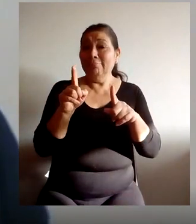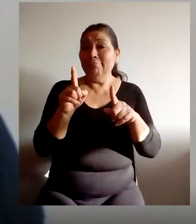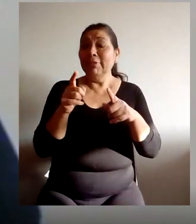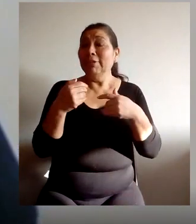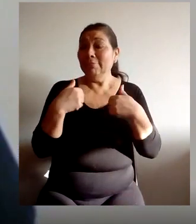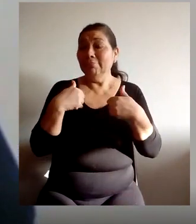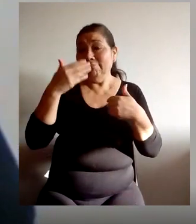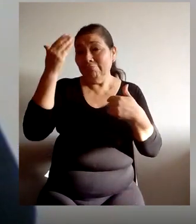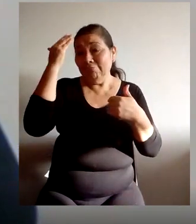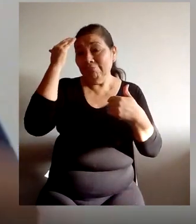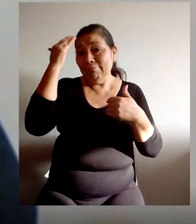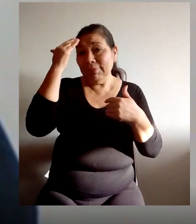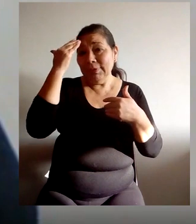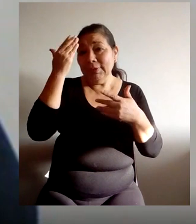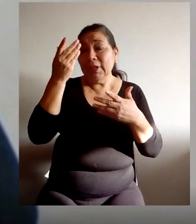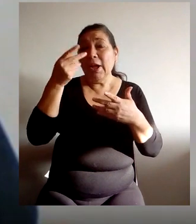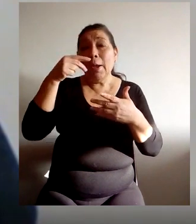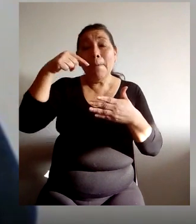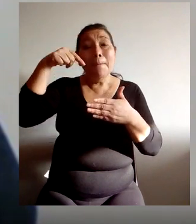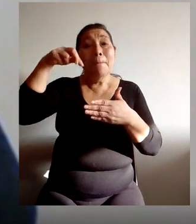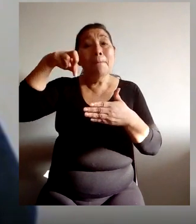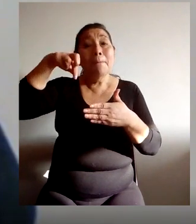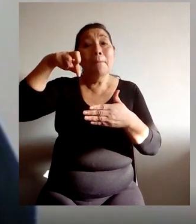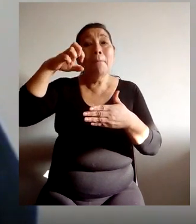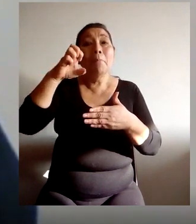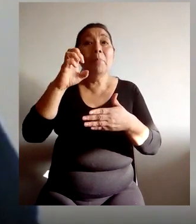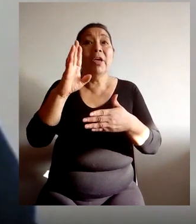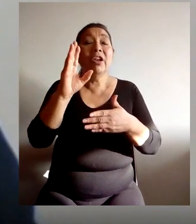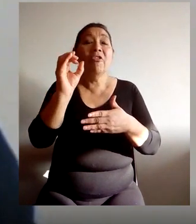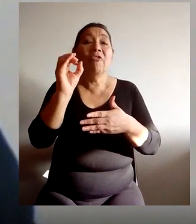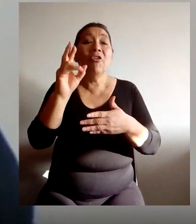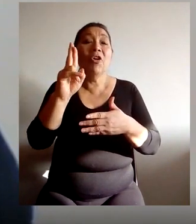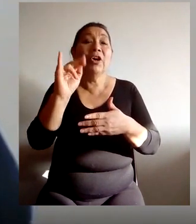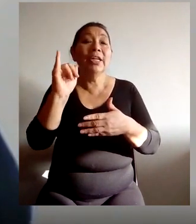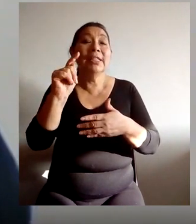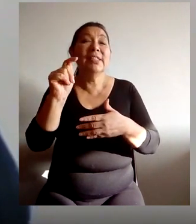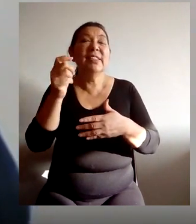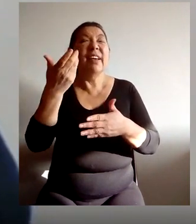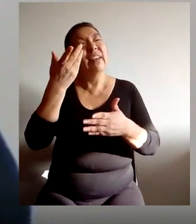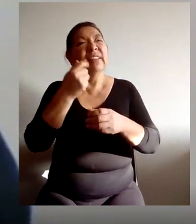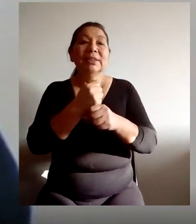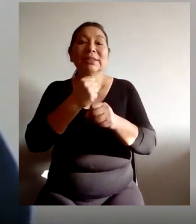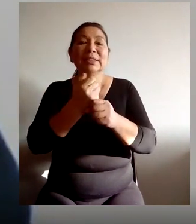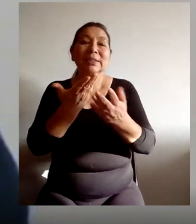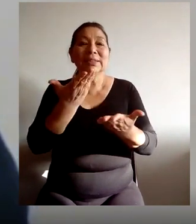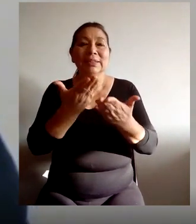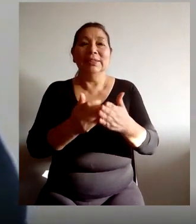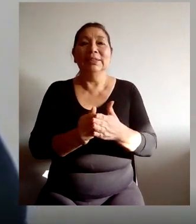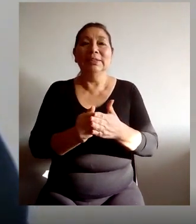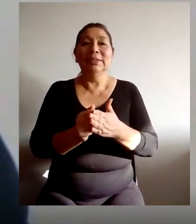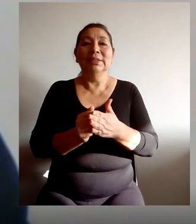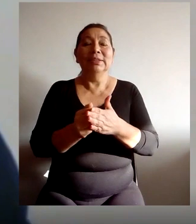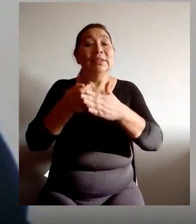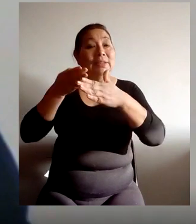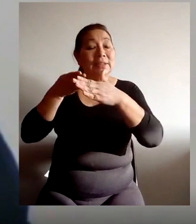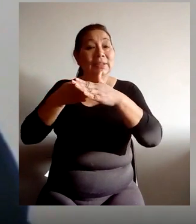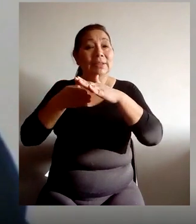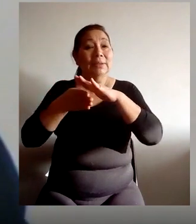que ingresan a la mina para con una máquina picar